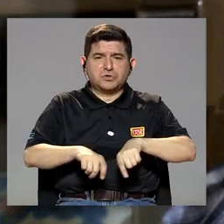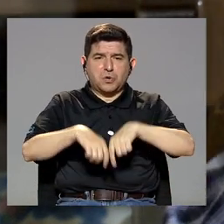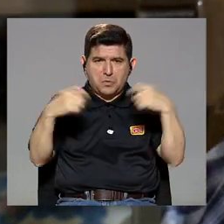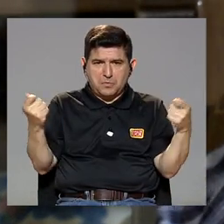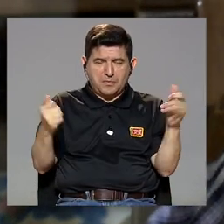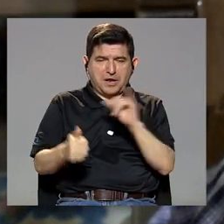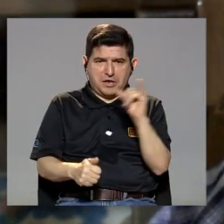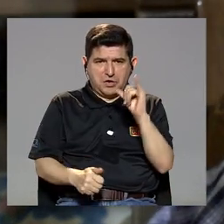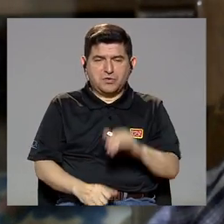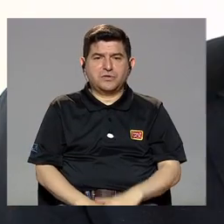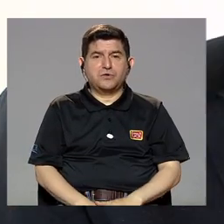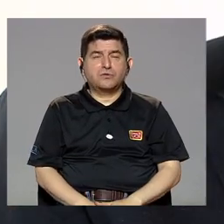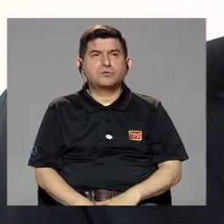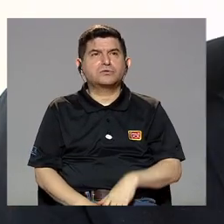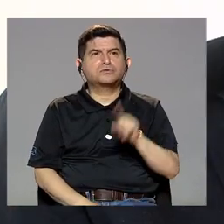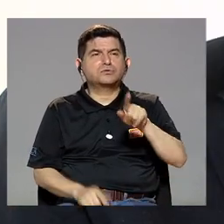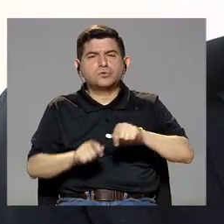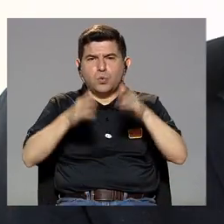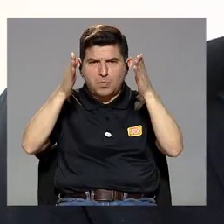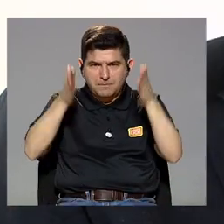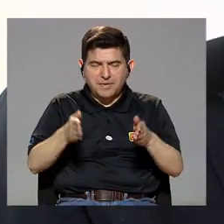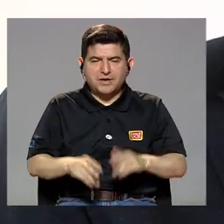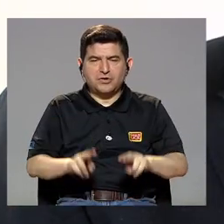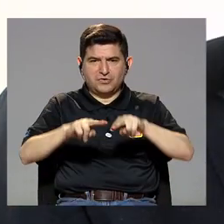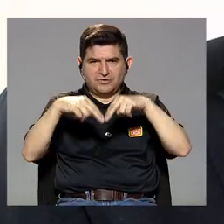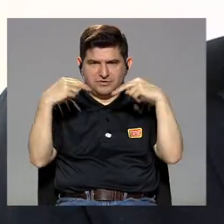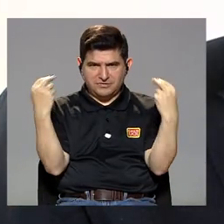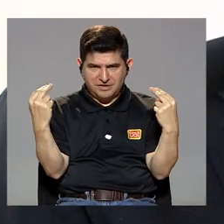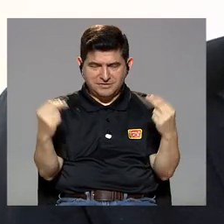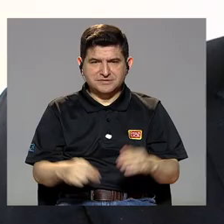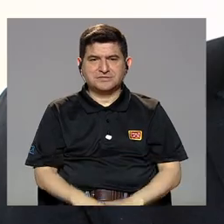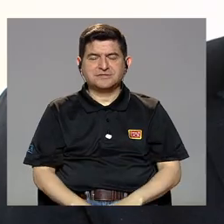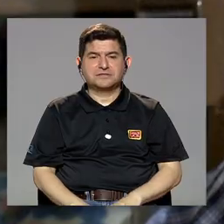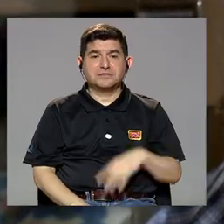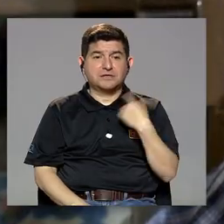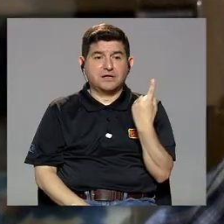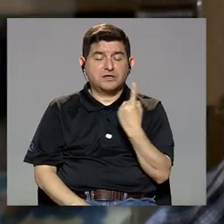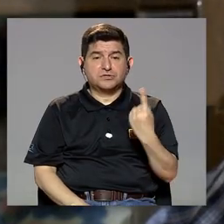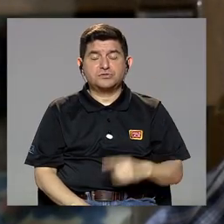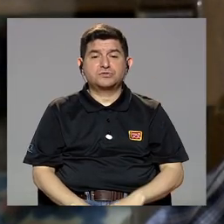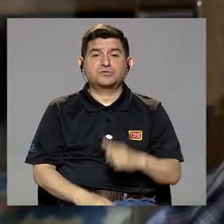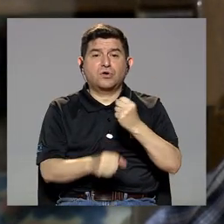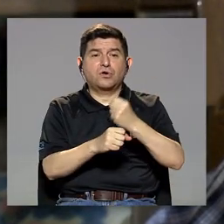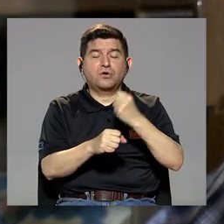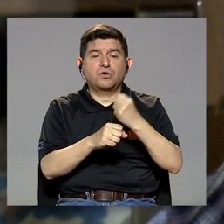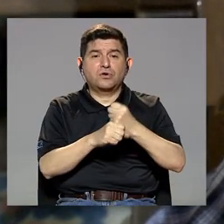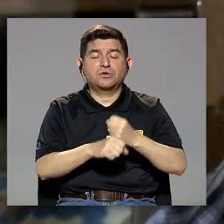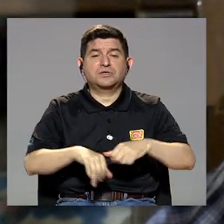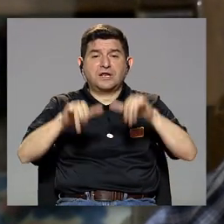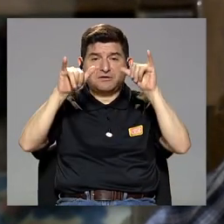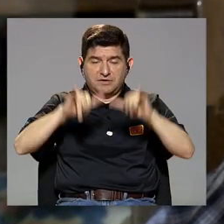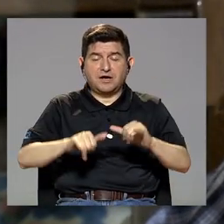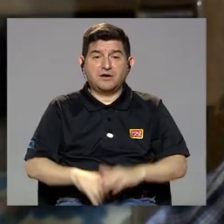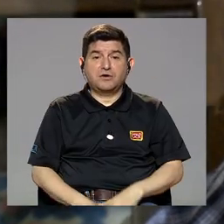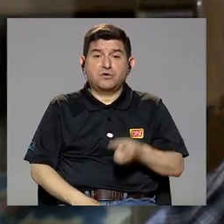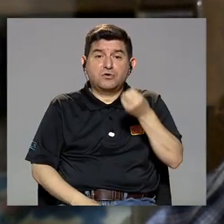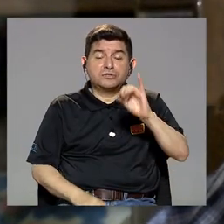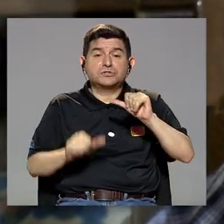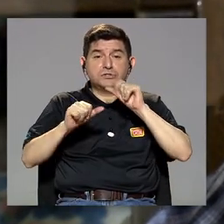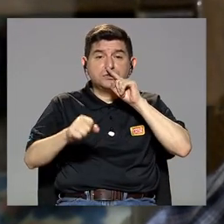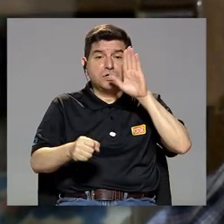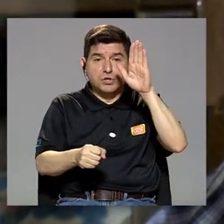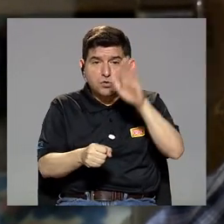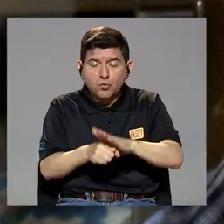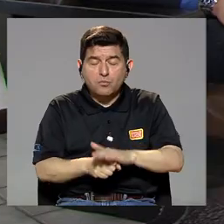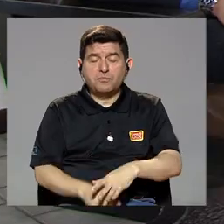un periodista en la nación sólo puede guardar su trabajo si sigue la línea de que le dan